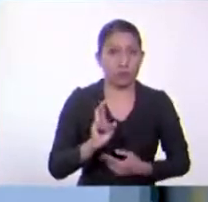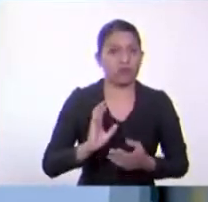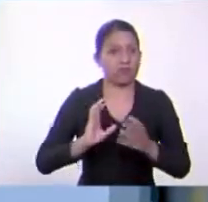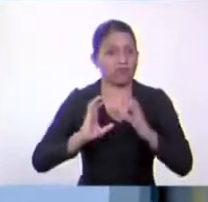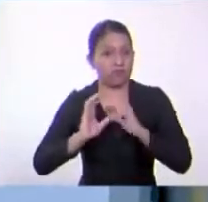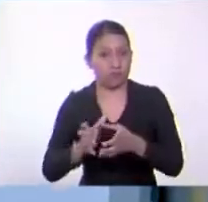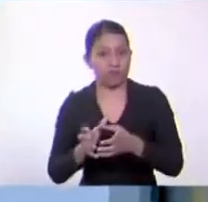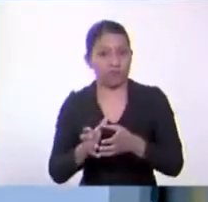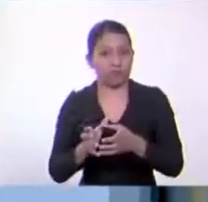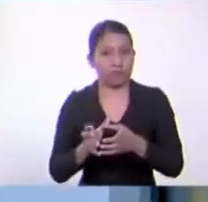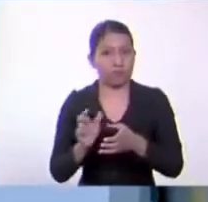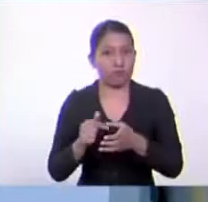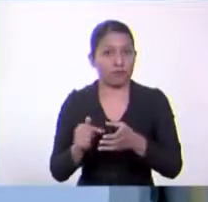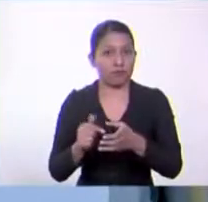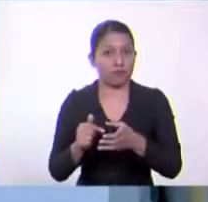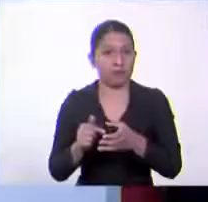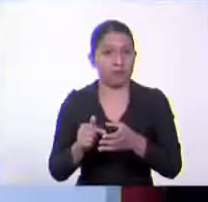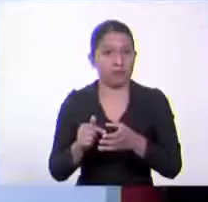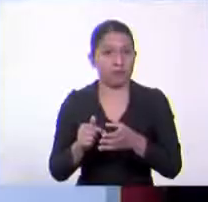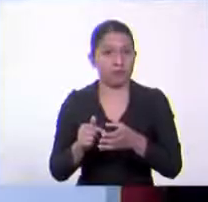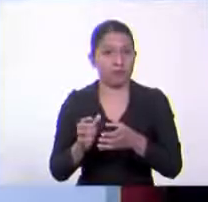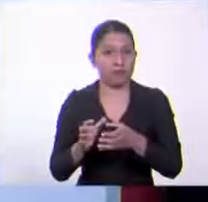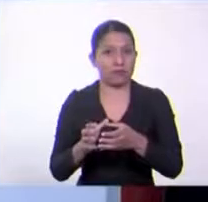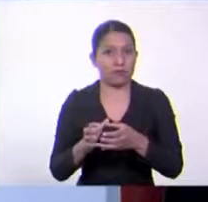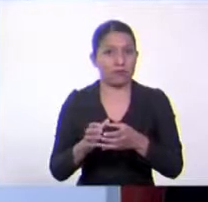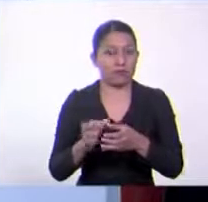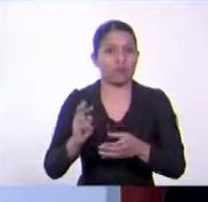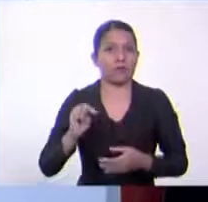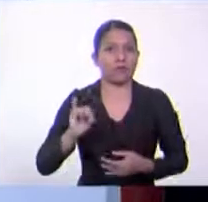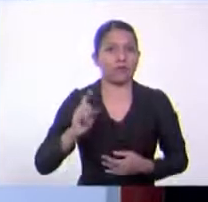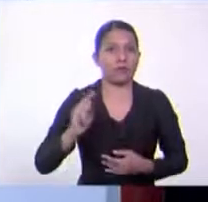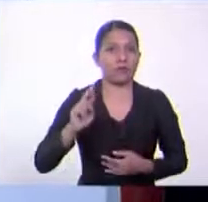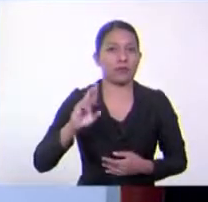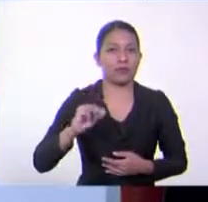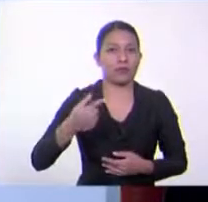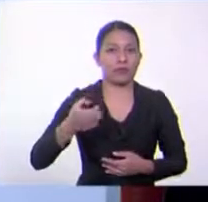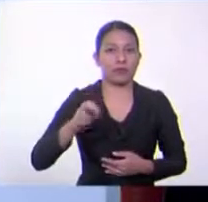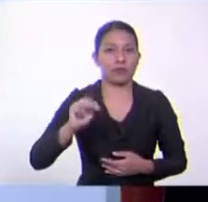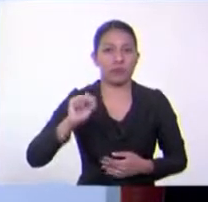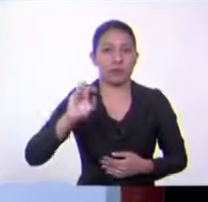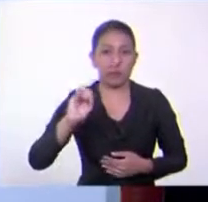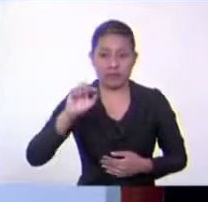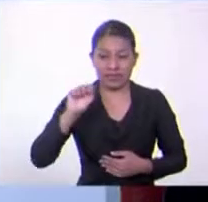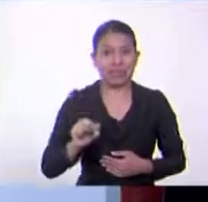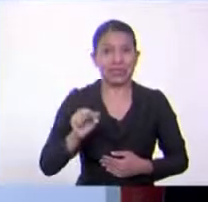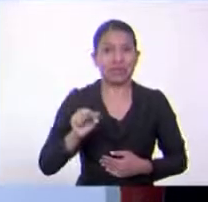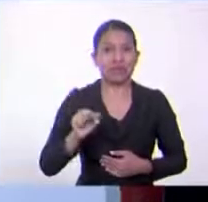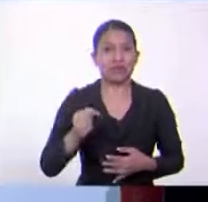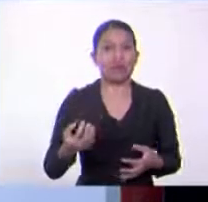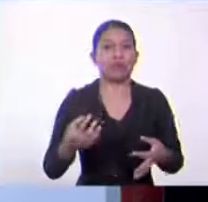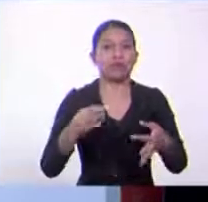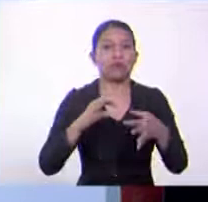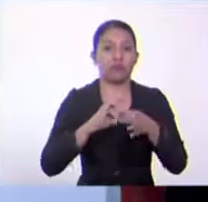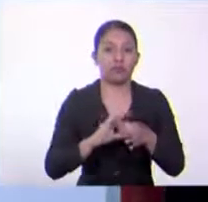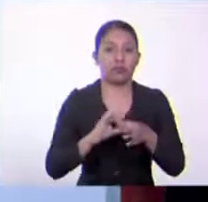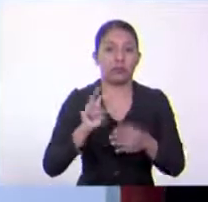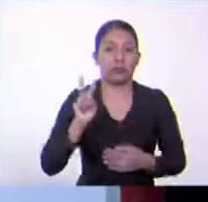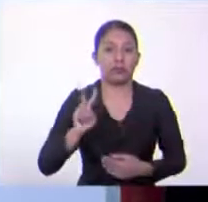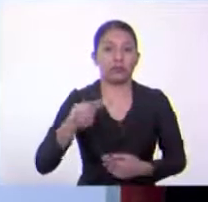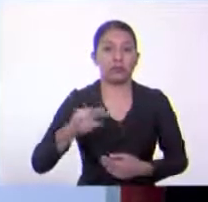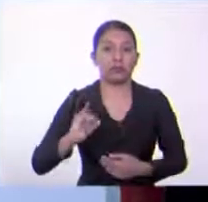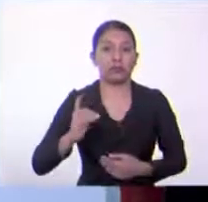y este al otro lado al nitrógeno, donde este nitrógeno está unido a dos